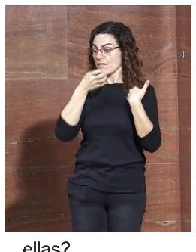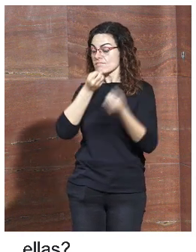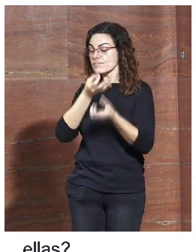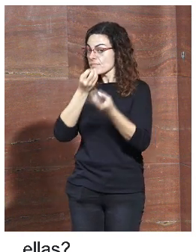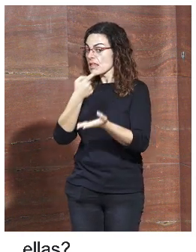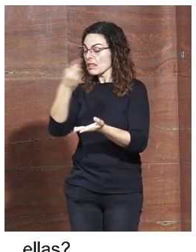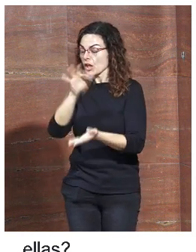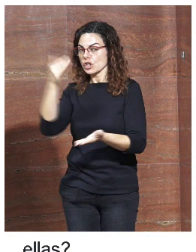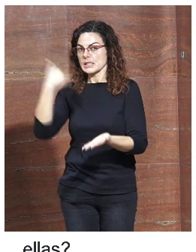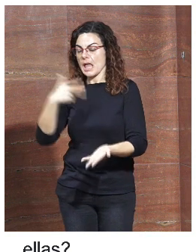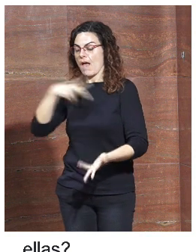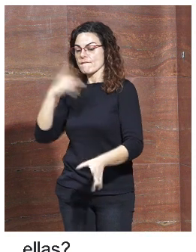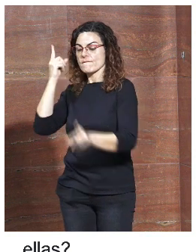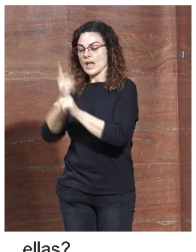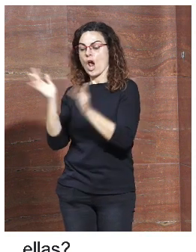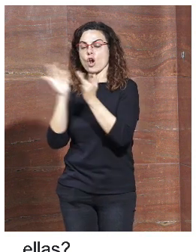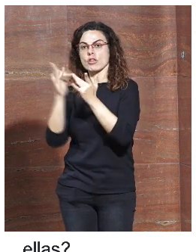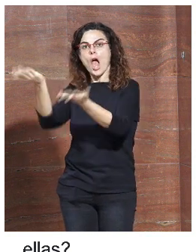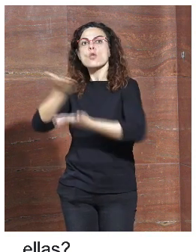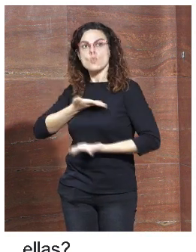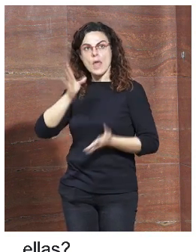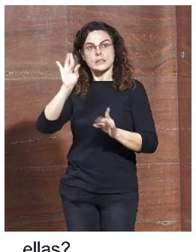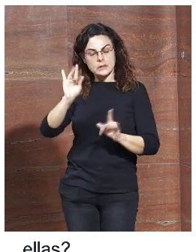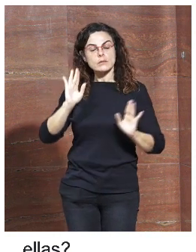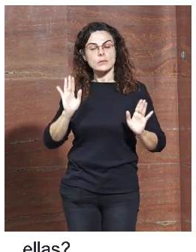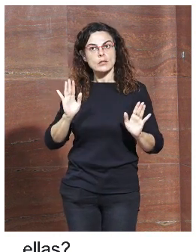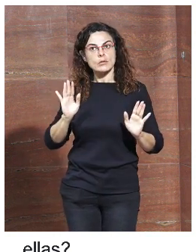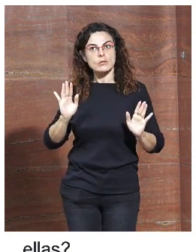entramos en relación con Fiscalía nos están ayudando, pero